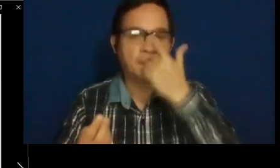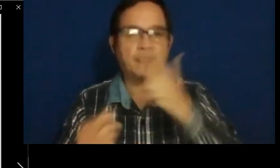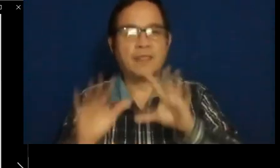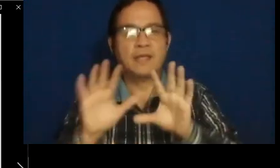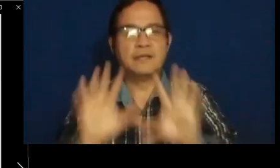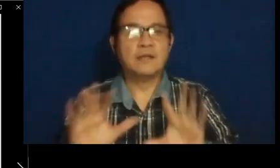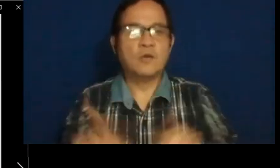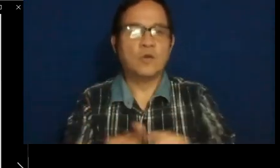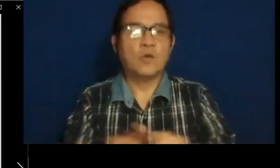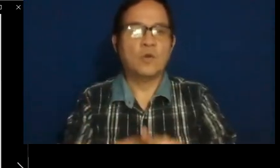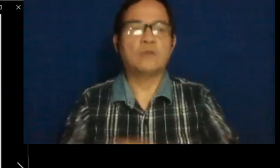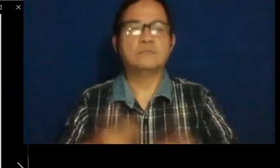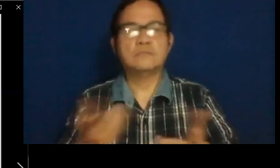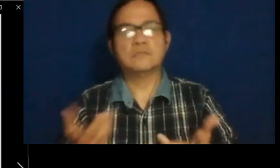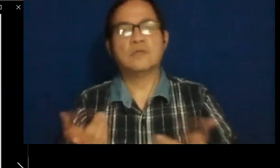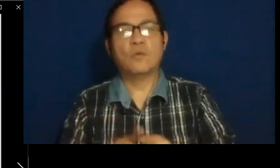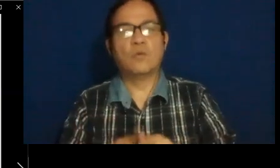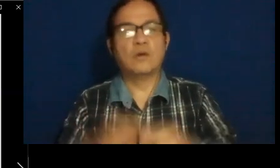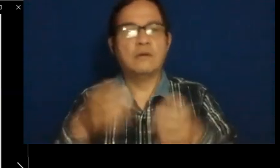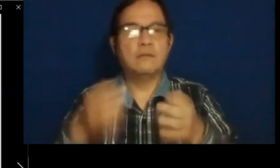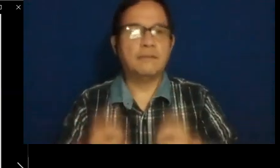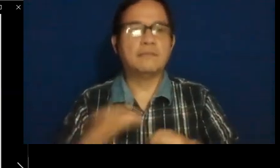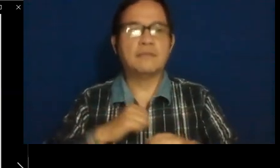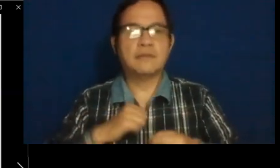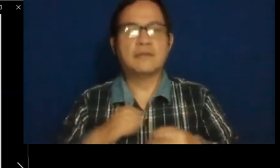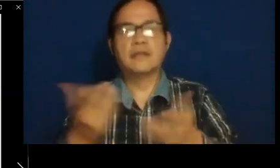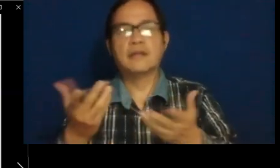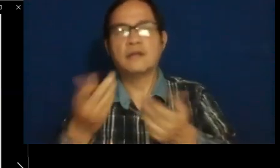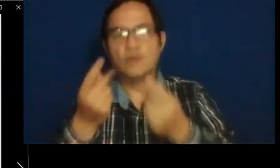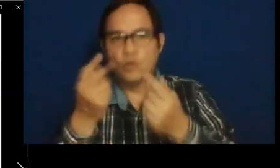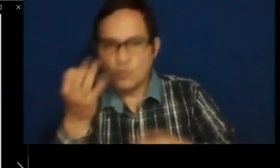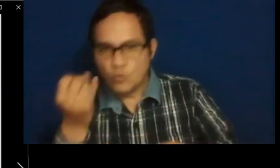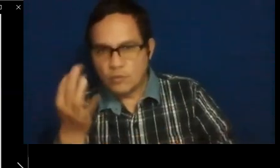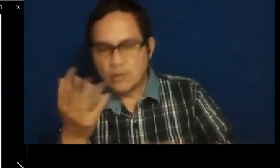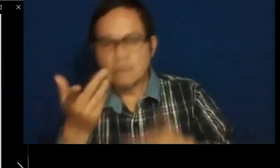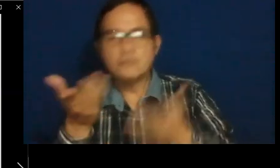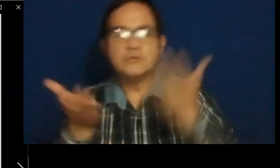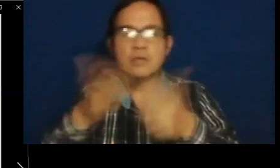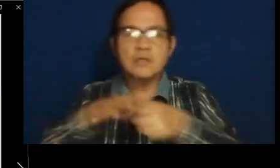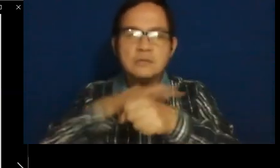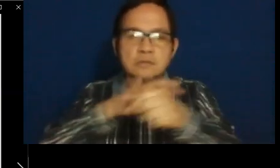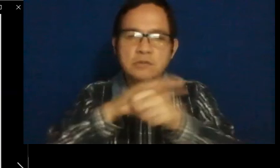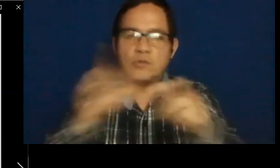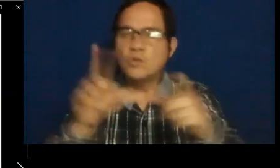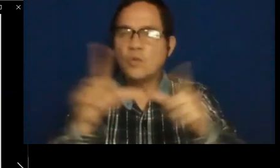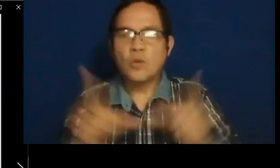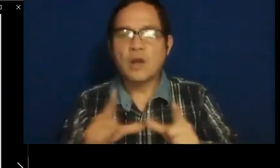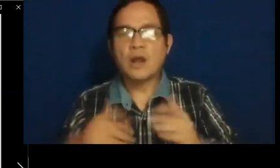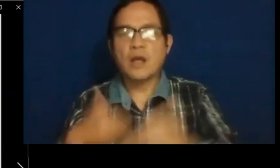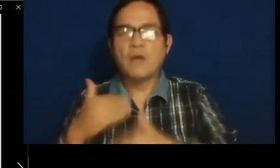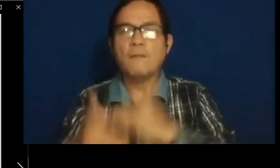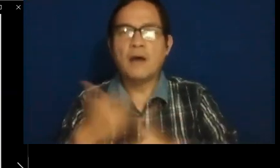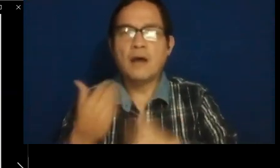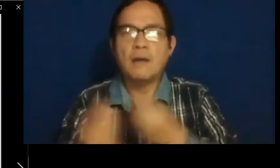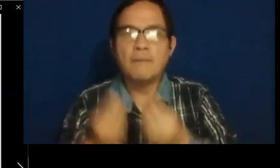masa 2, que efectivamente tengo el valor, la gravedad del sitio donde estoy elaborando el proceso, y aquí abajo en el